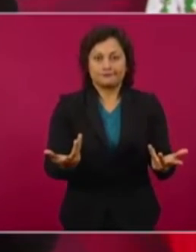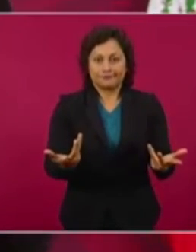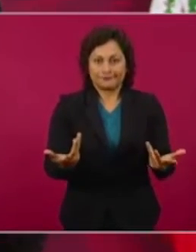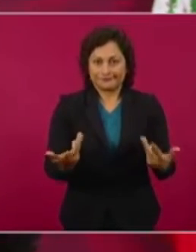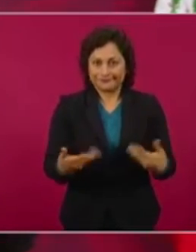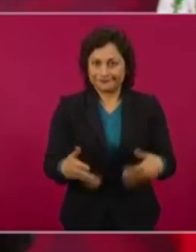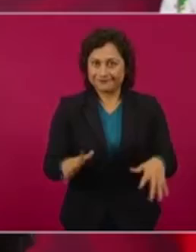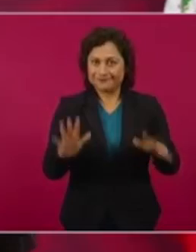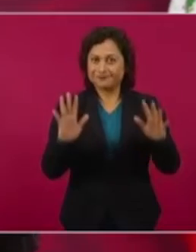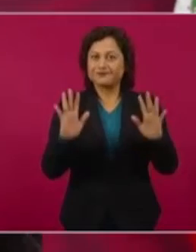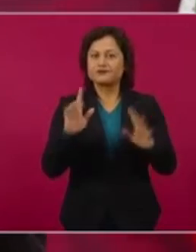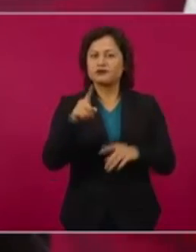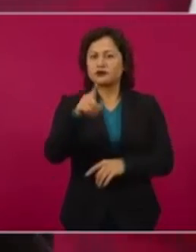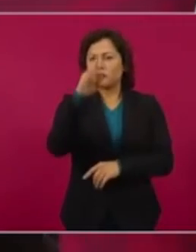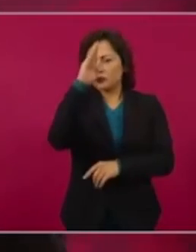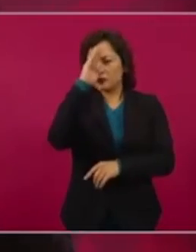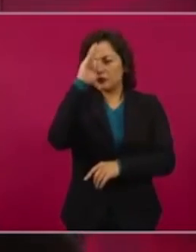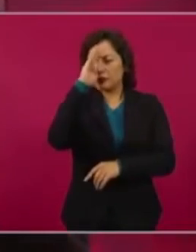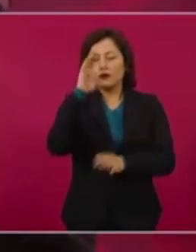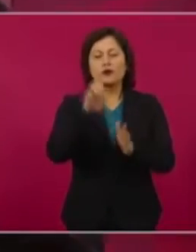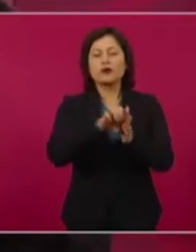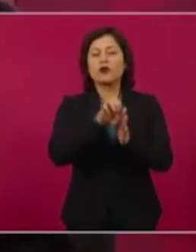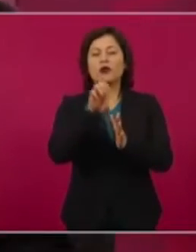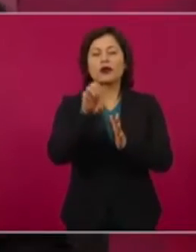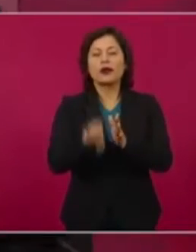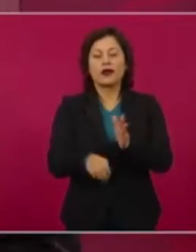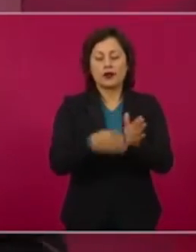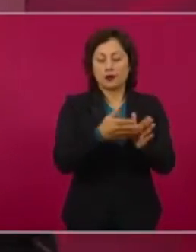¿Cuánto tiempo tarda un gobierno